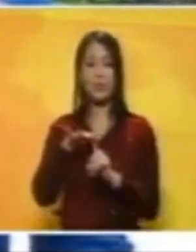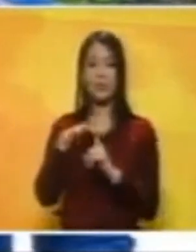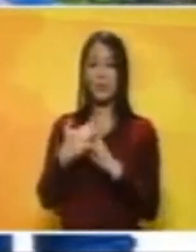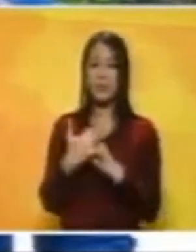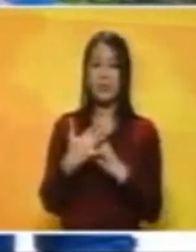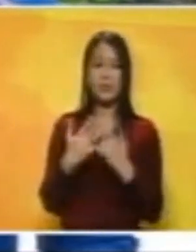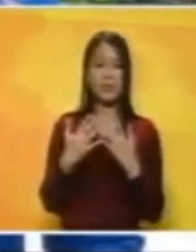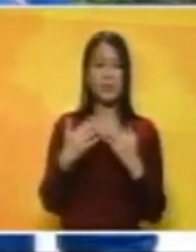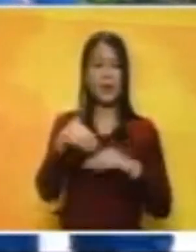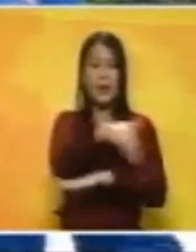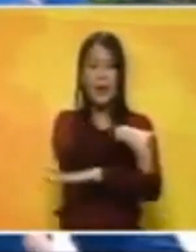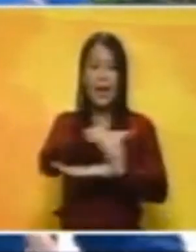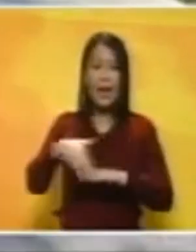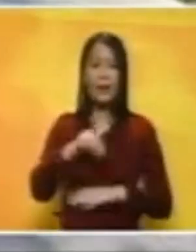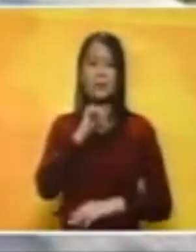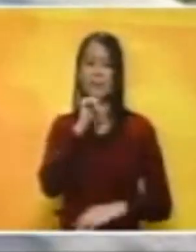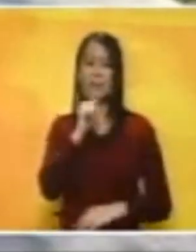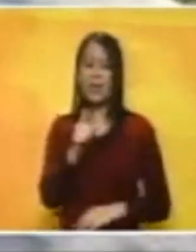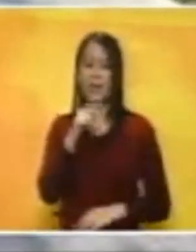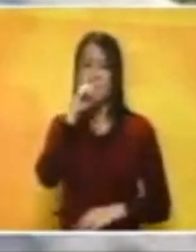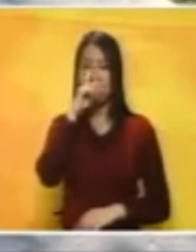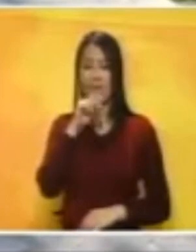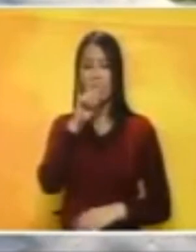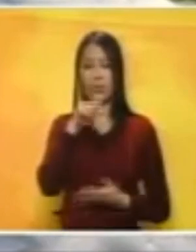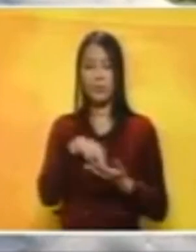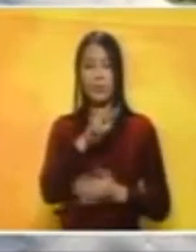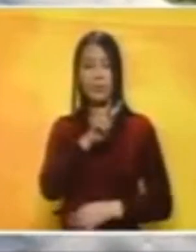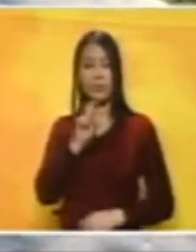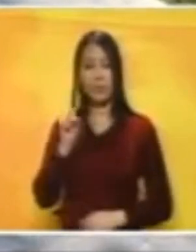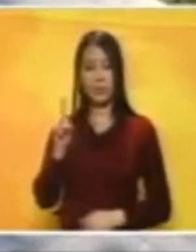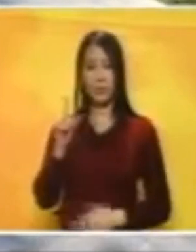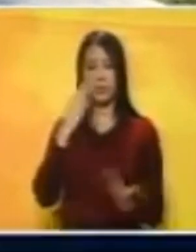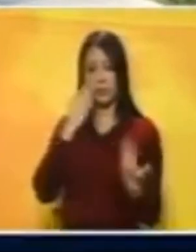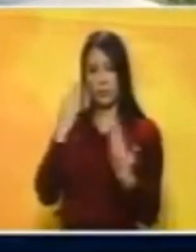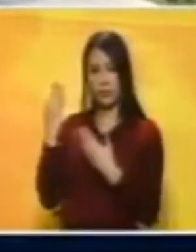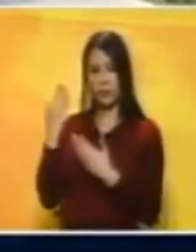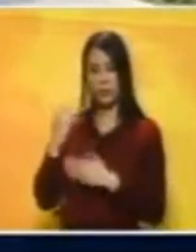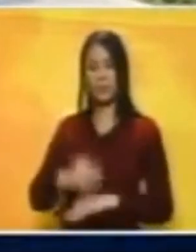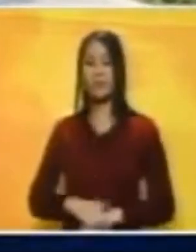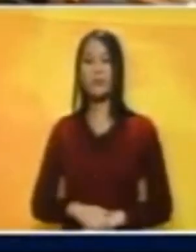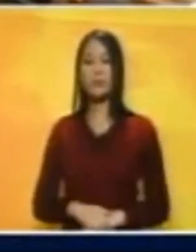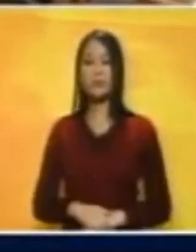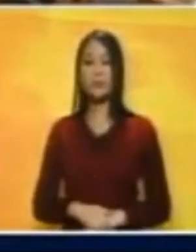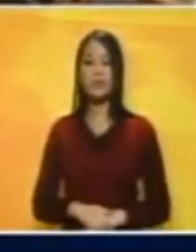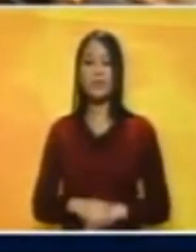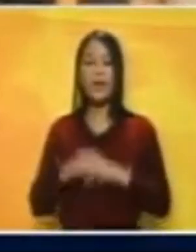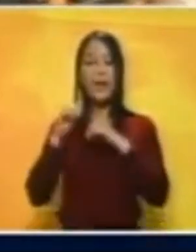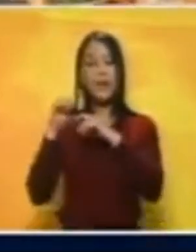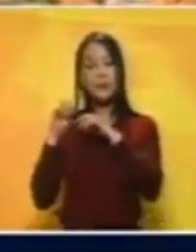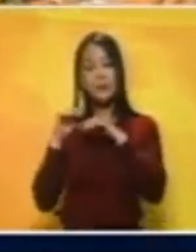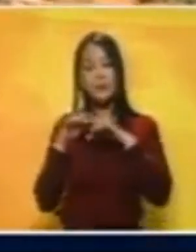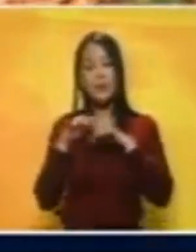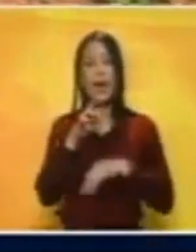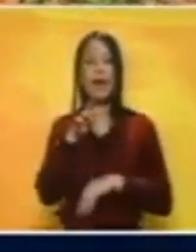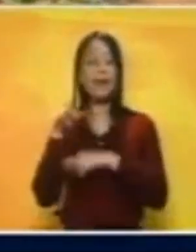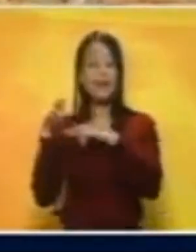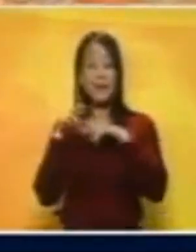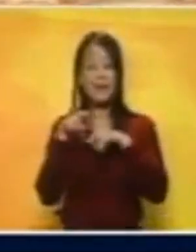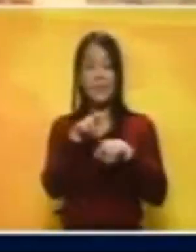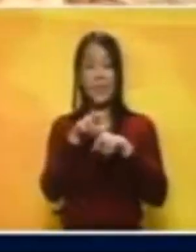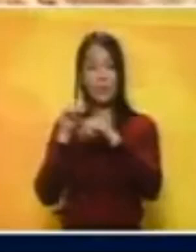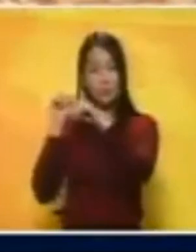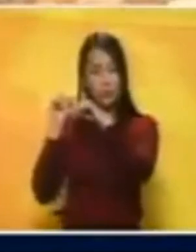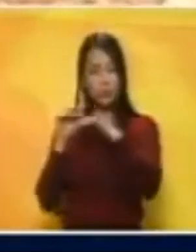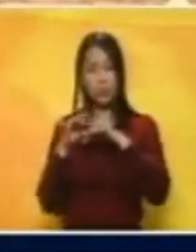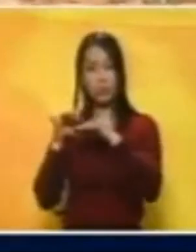desgaste de la vialidad que desde el año 2021 tal como mostraremos a continuación por la crecida del río y por la